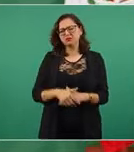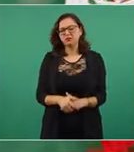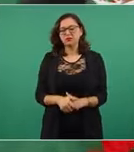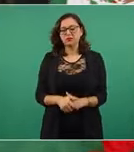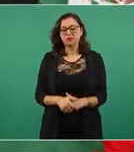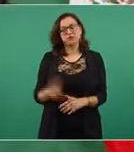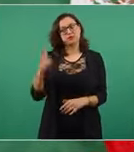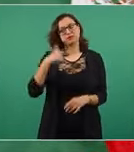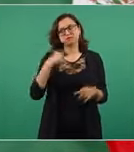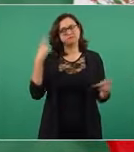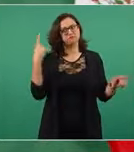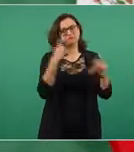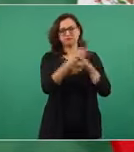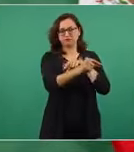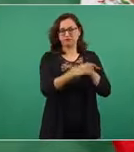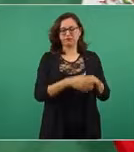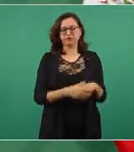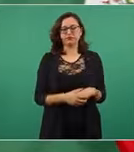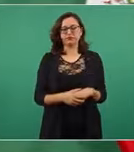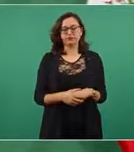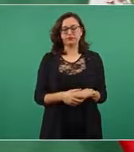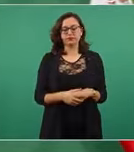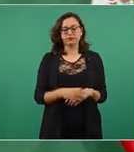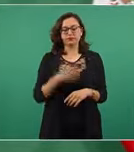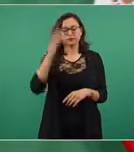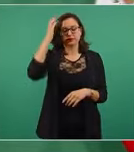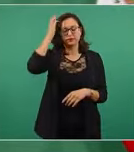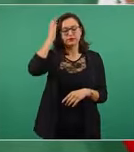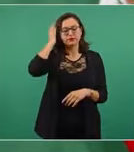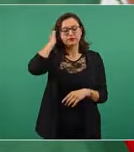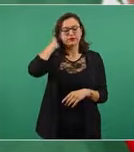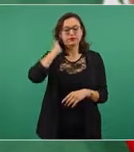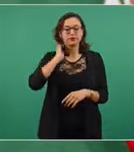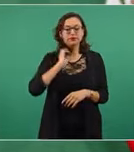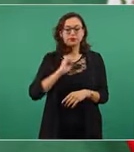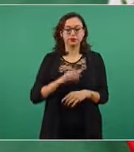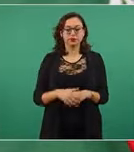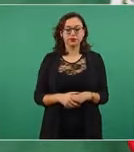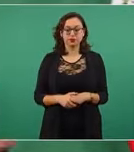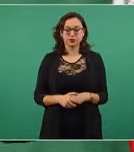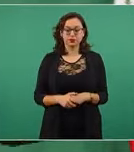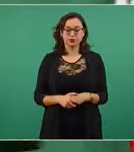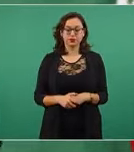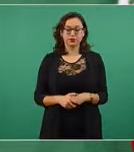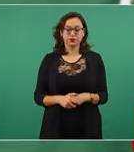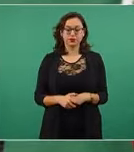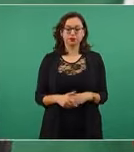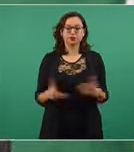Y ya me voy, porque ya vamos a aterrizar. Y ya me fui,